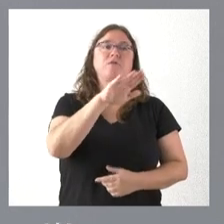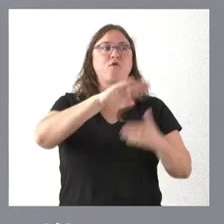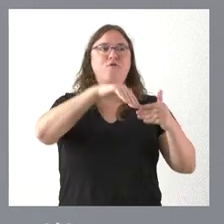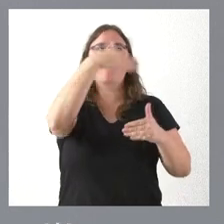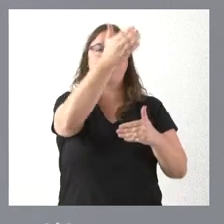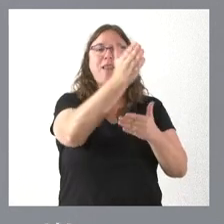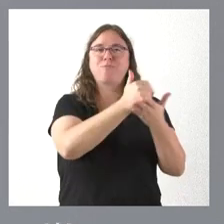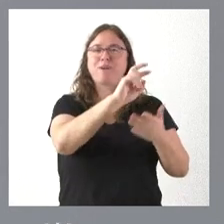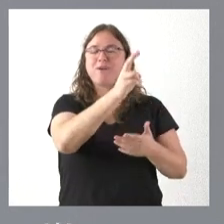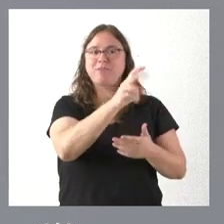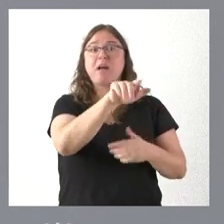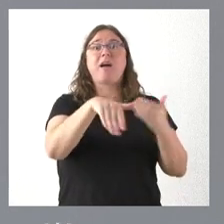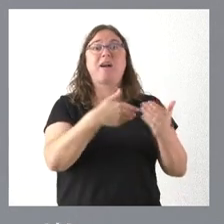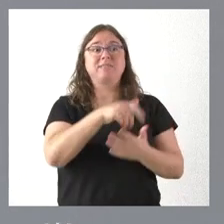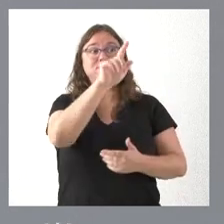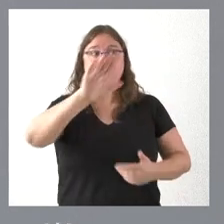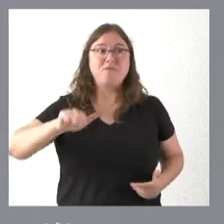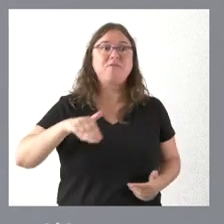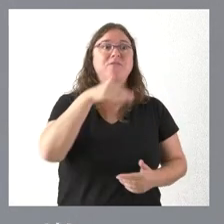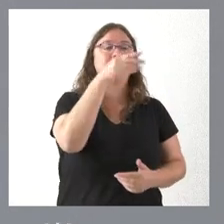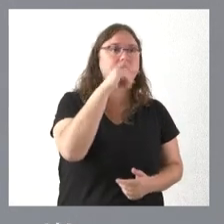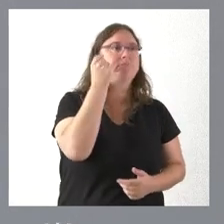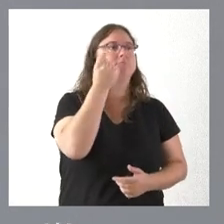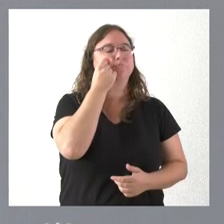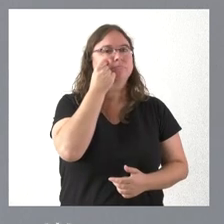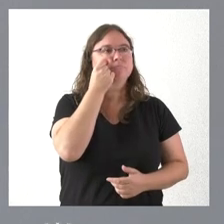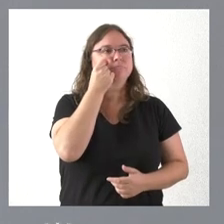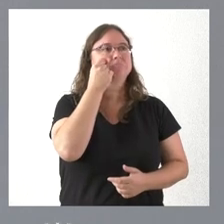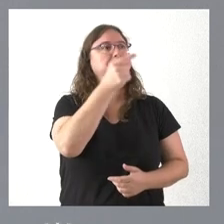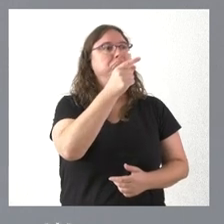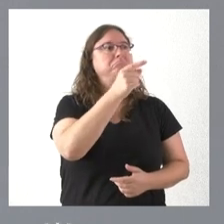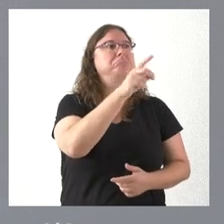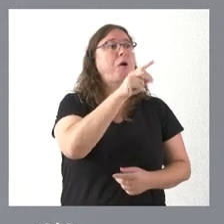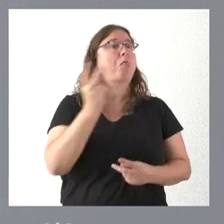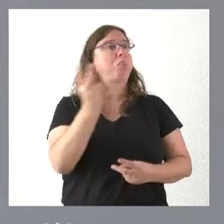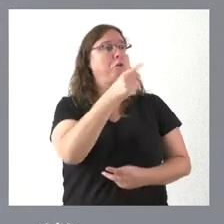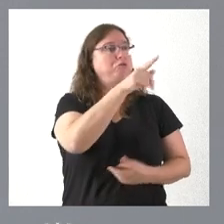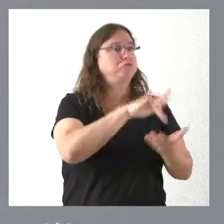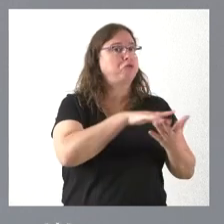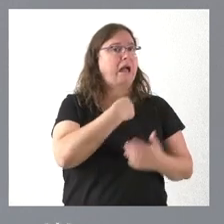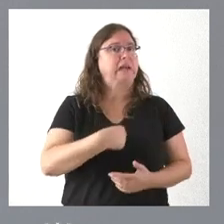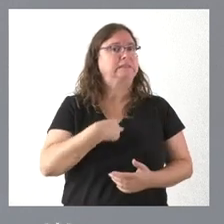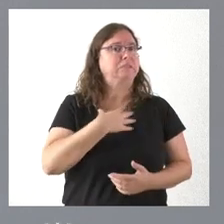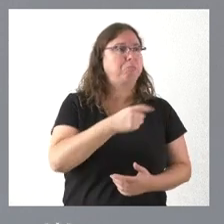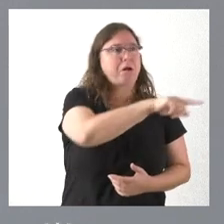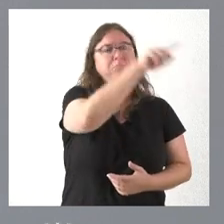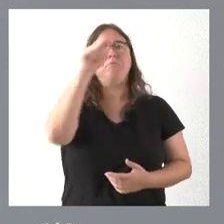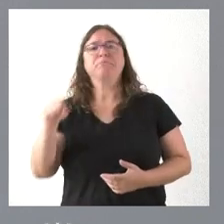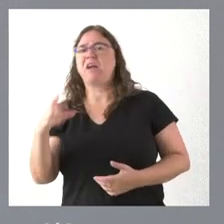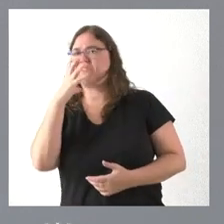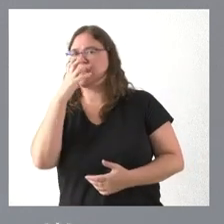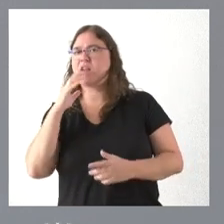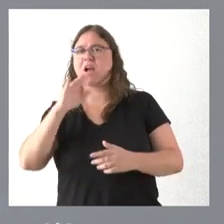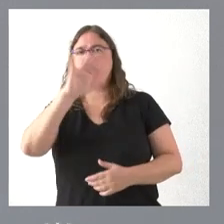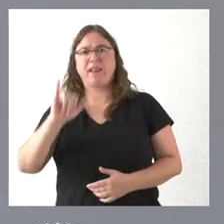de nuestras fronteras y que haya incluso personas fuera de nuestra comunidad Autónoma que decidan visitar ambas sedes también si buscamos sedes que puedan